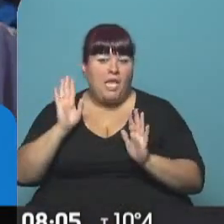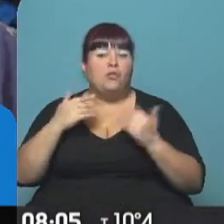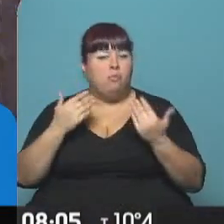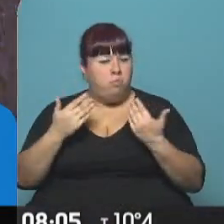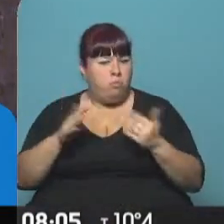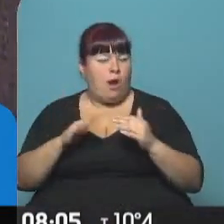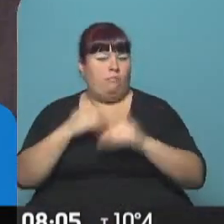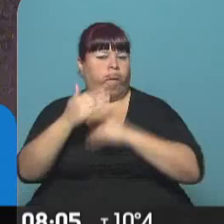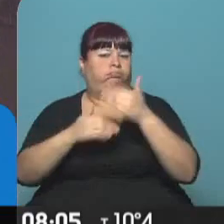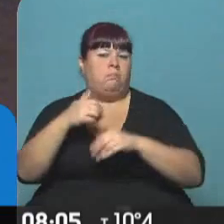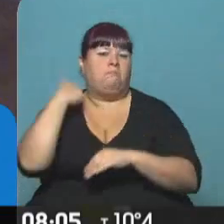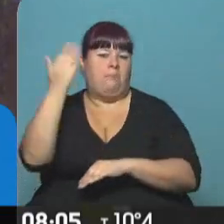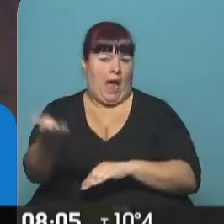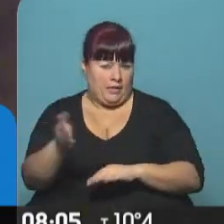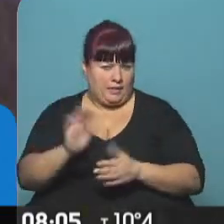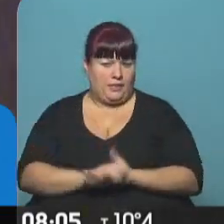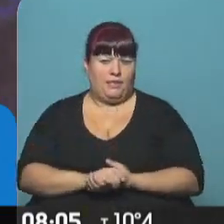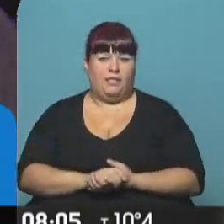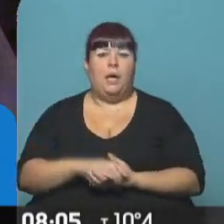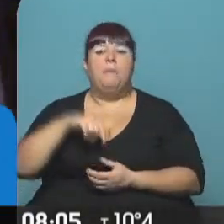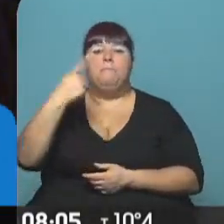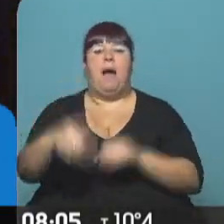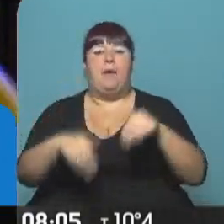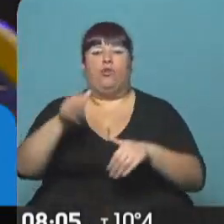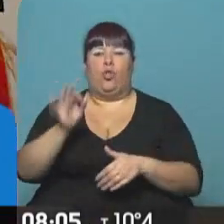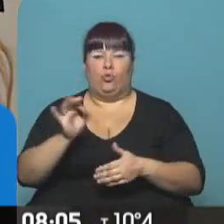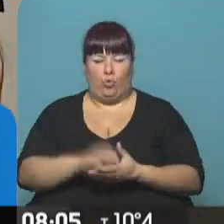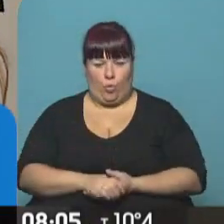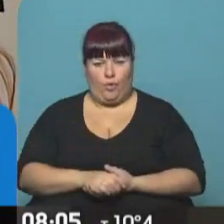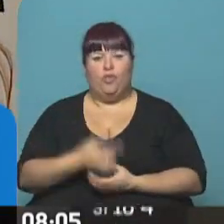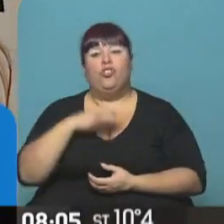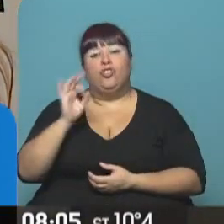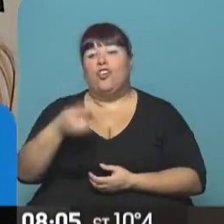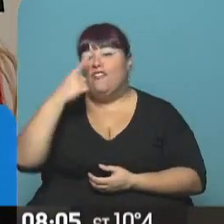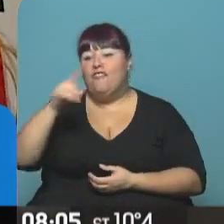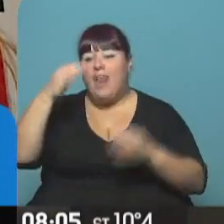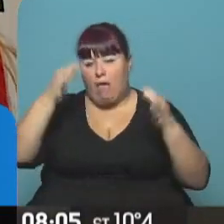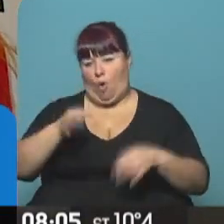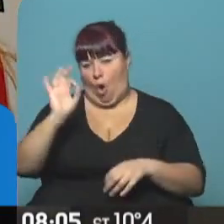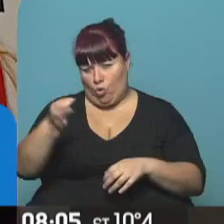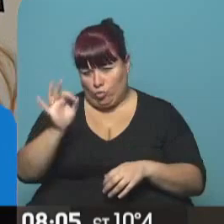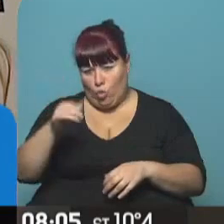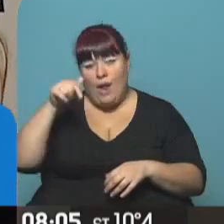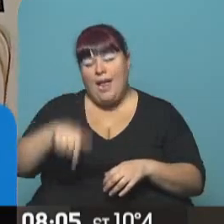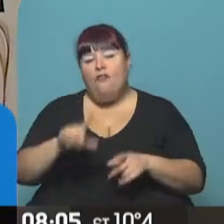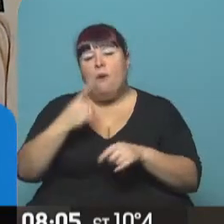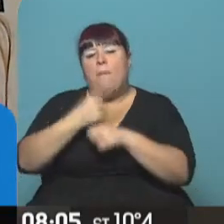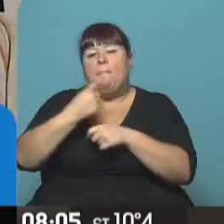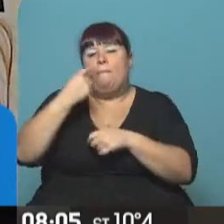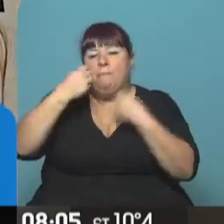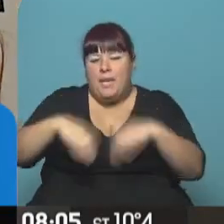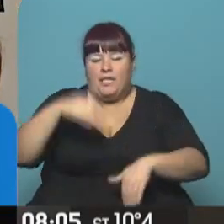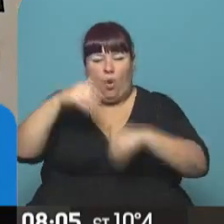podemos tener un crecimiento aún mayor hacia la elección de octubre, ¿no? Sabemos que lo definitorio es octubre, que esto es una primera